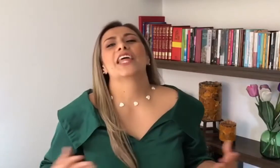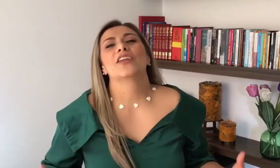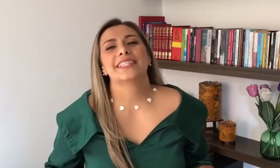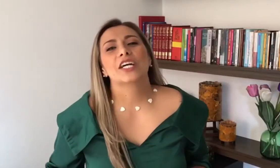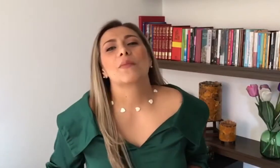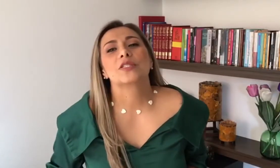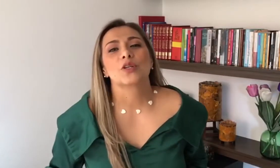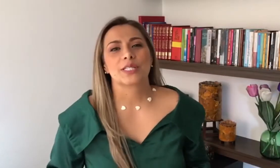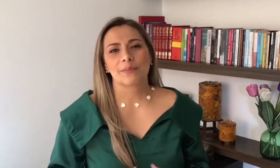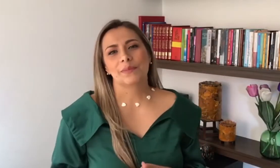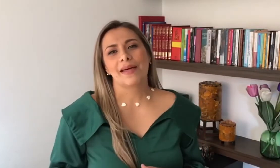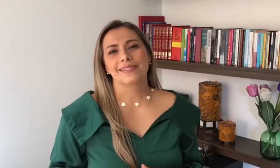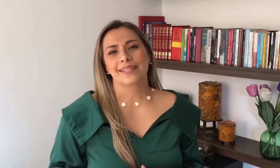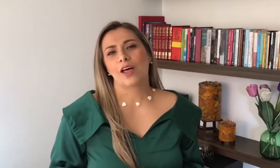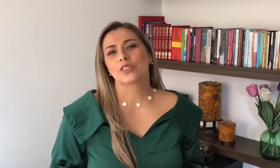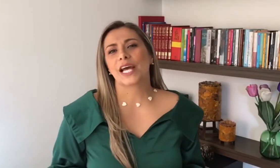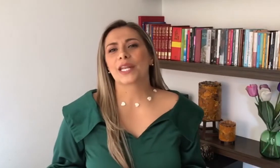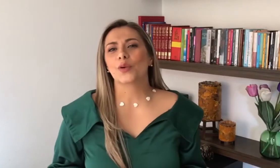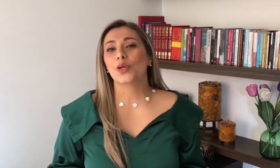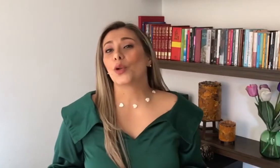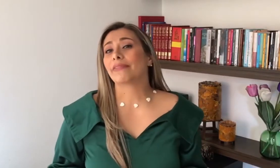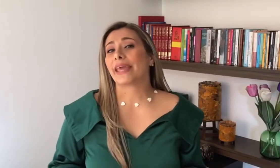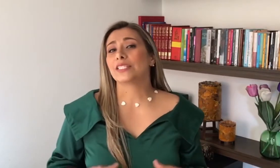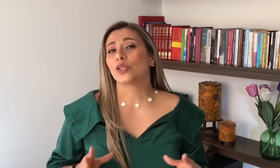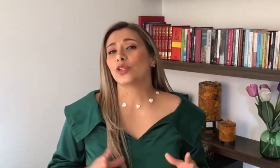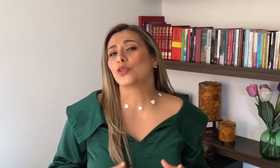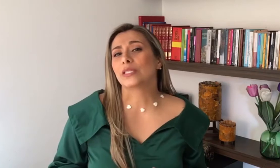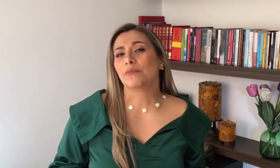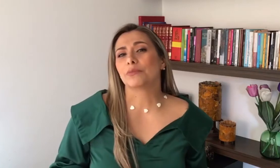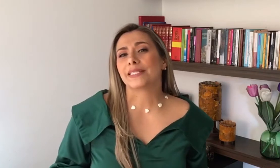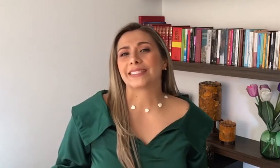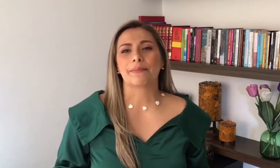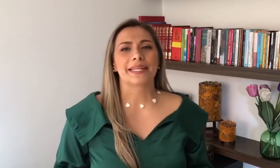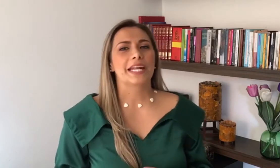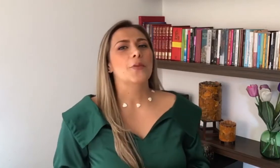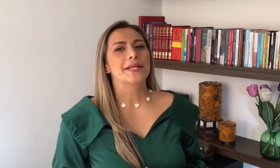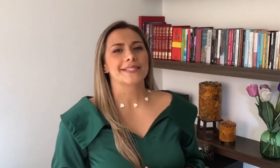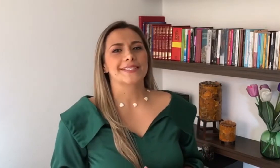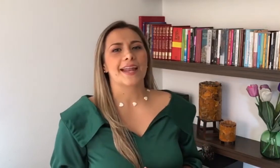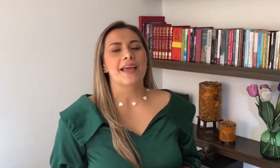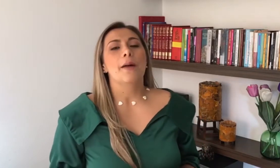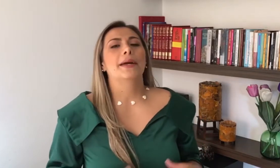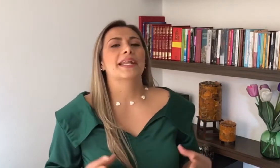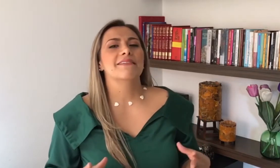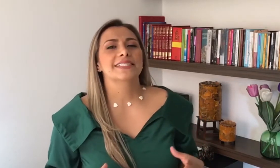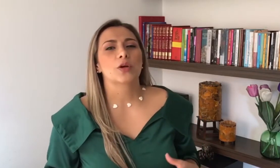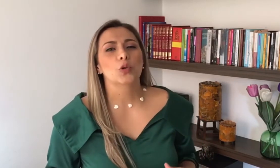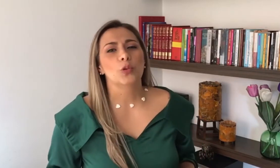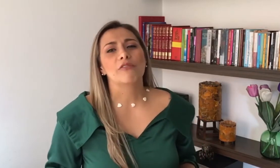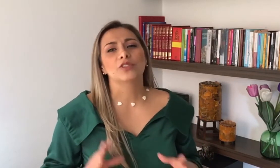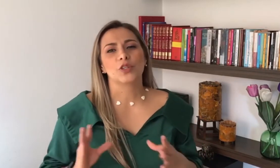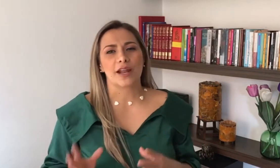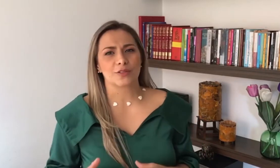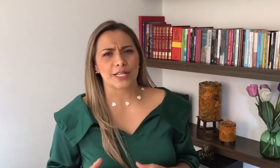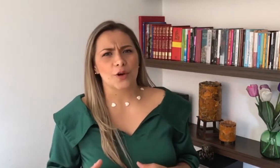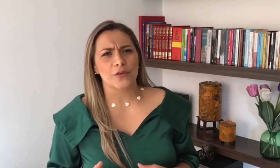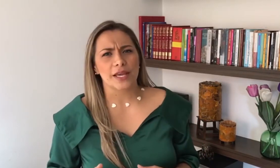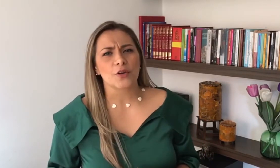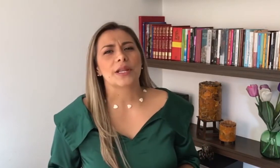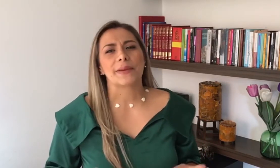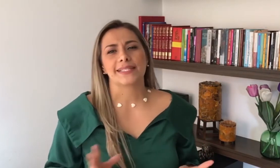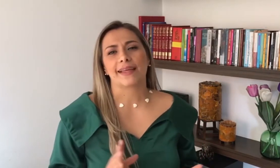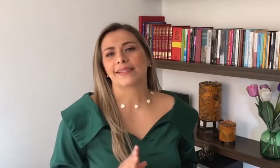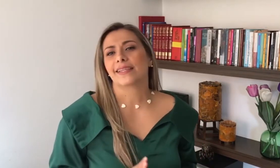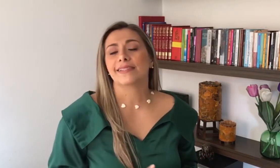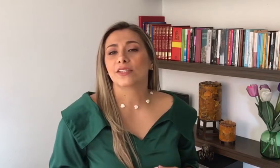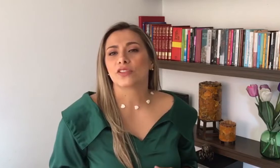y senadores de la comisión séptima del senado se han reunido durante estos dos últimos meses de manera no presencial para revisar junto a funcionarios del gobierno